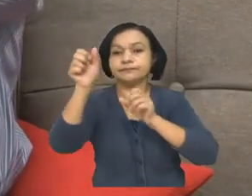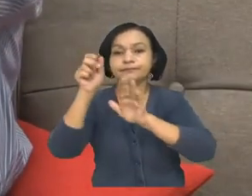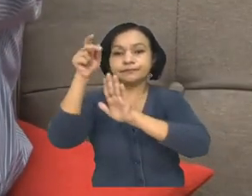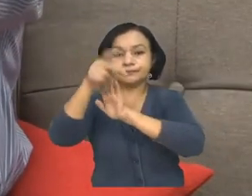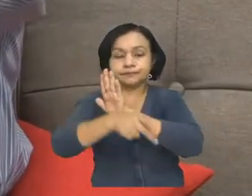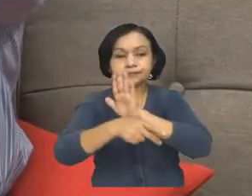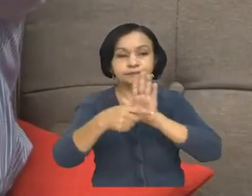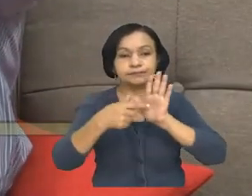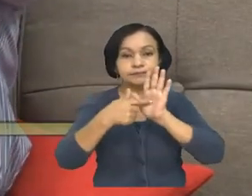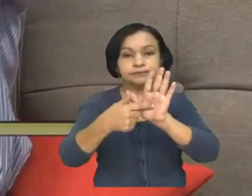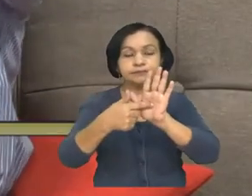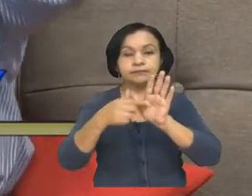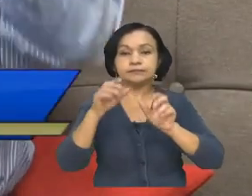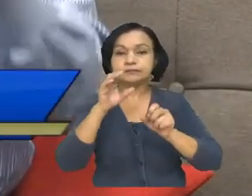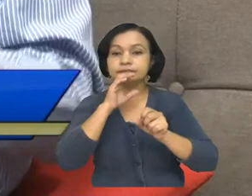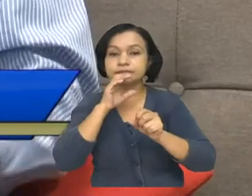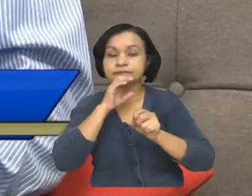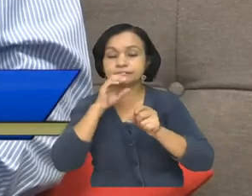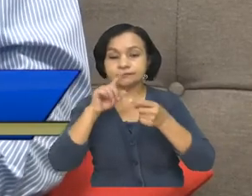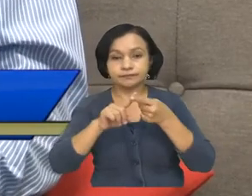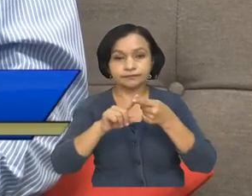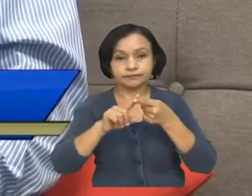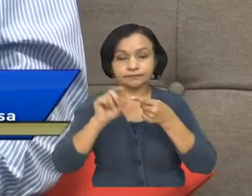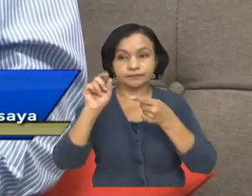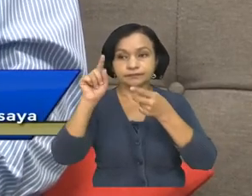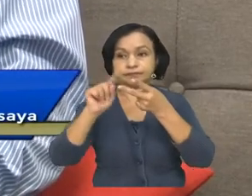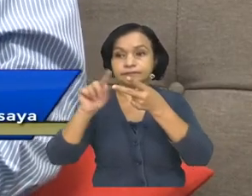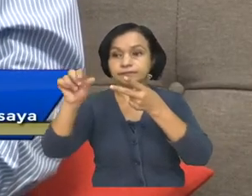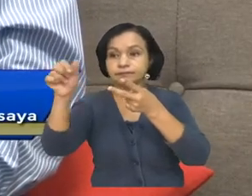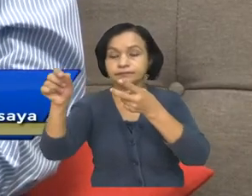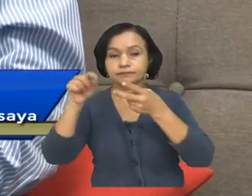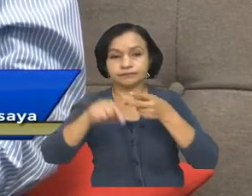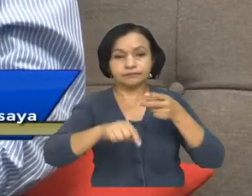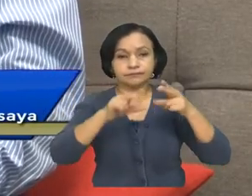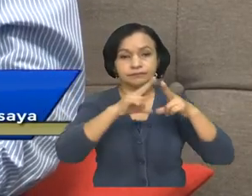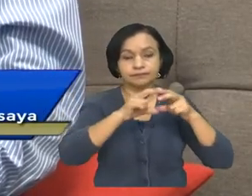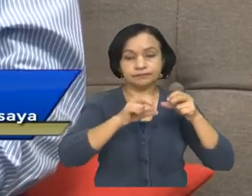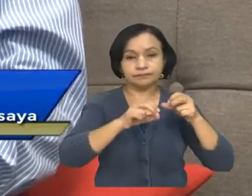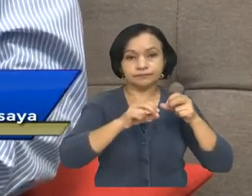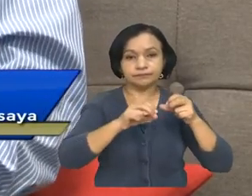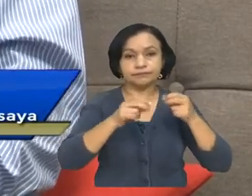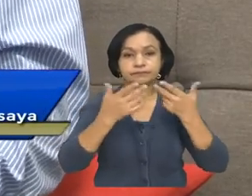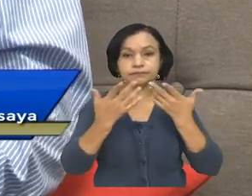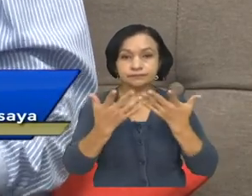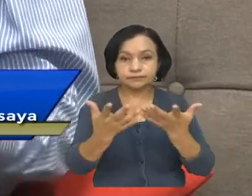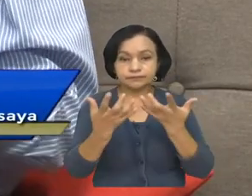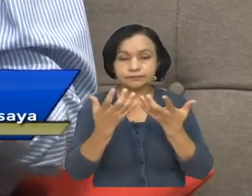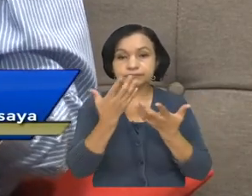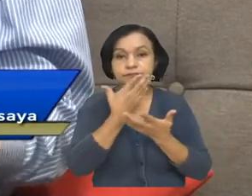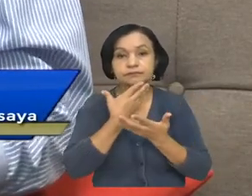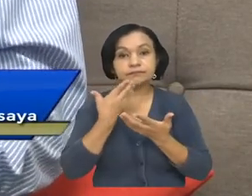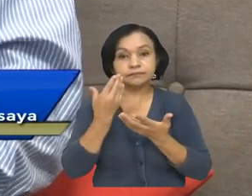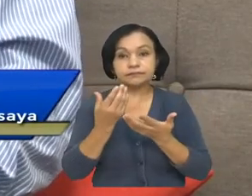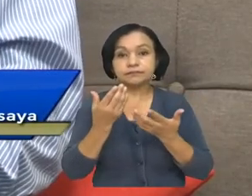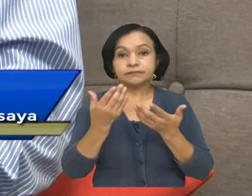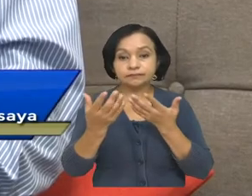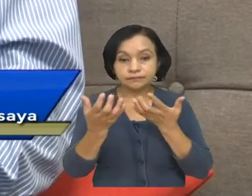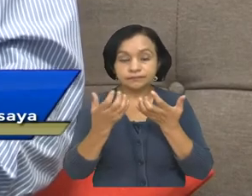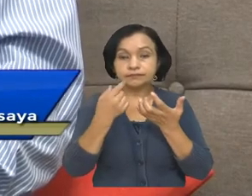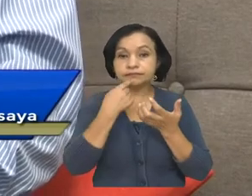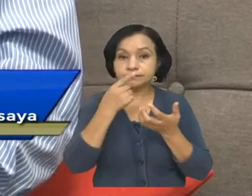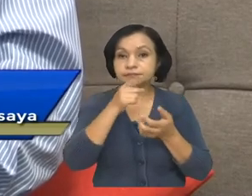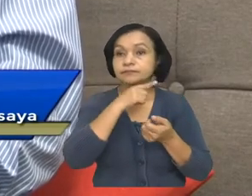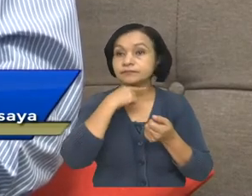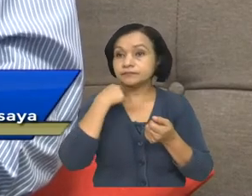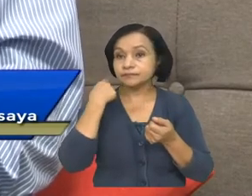ejemplo primero de Cuba y después. Entonces creo que uno tenía el ímpetu de la juventud. Quiero ser sincero,